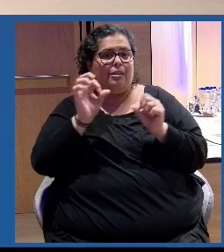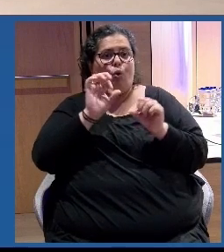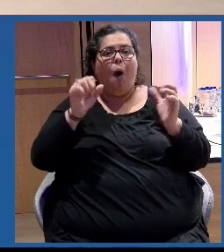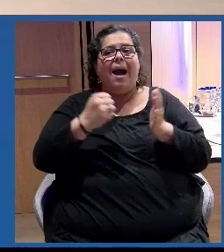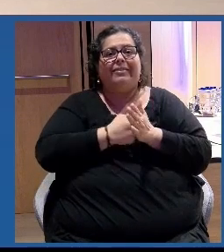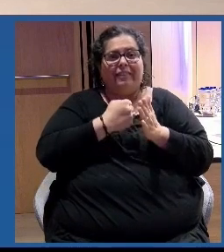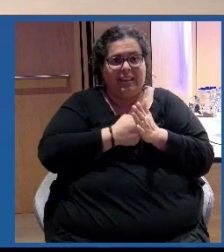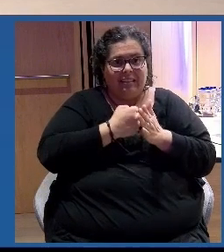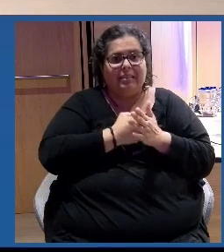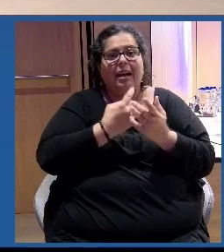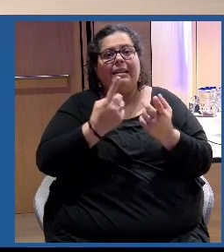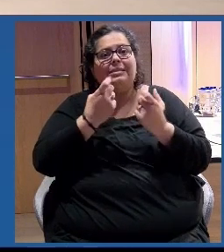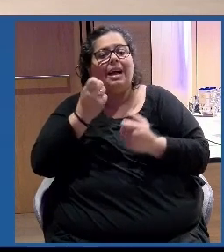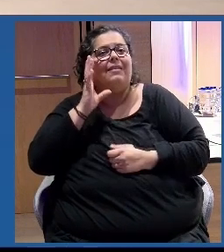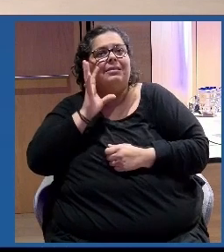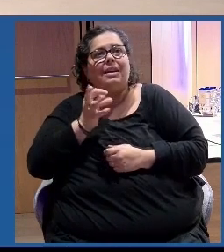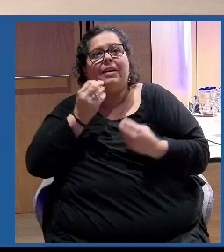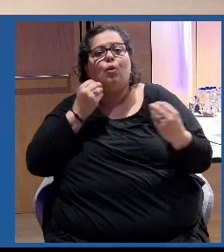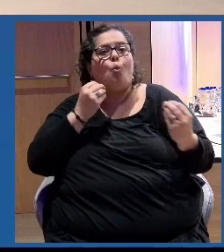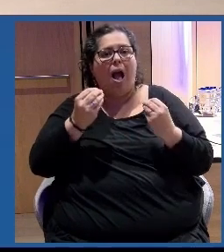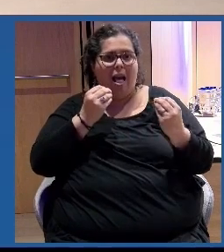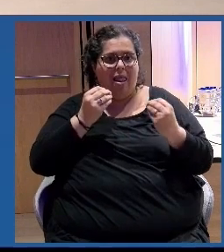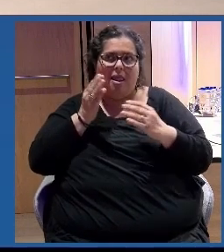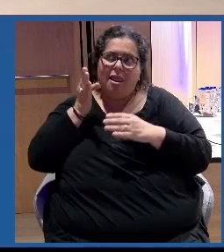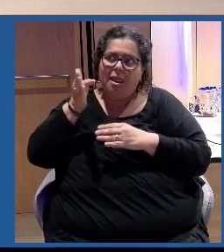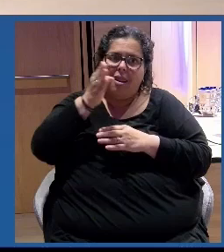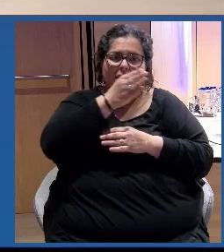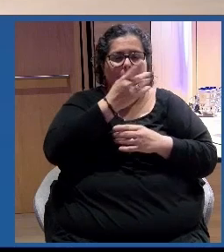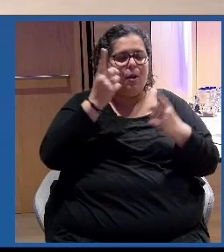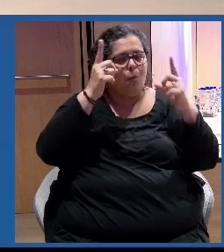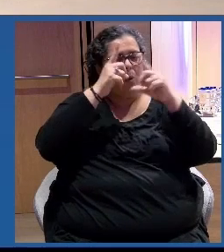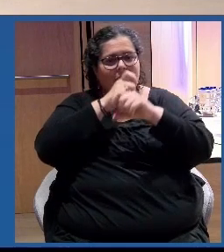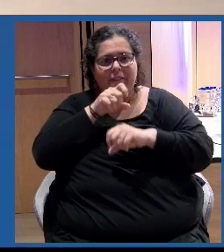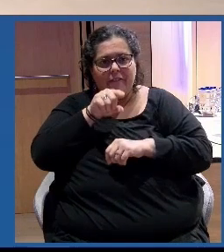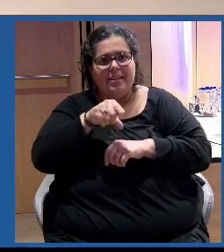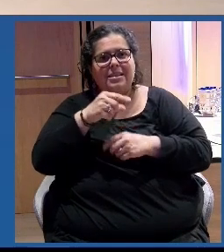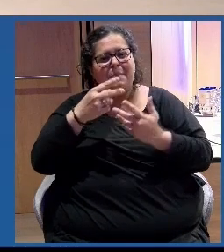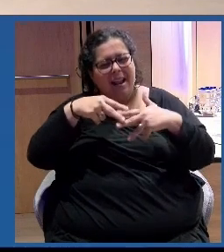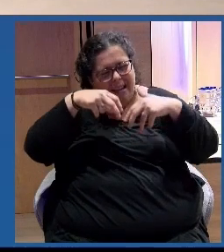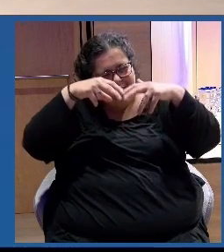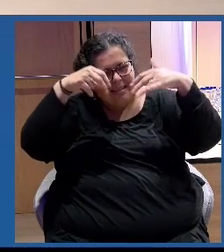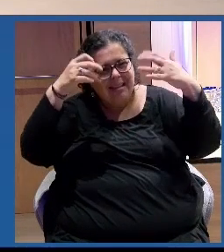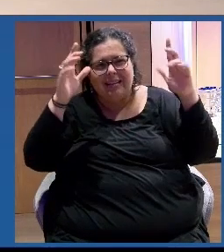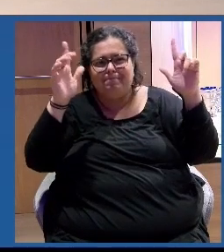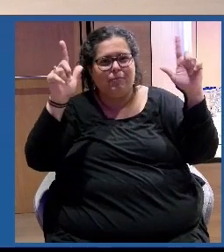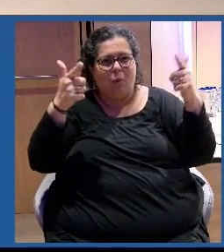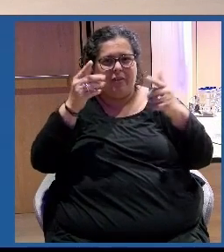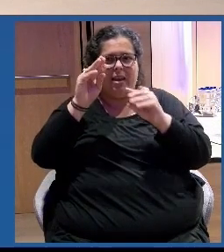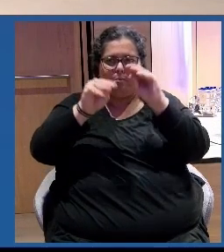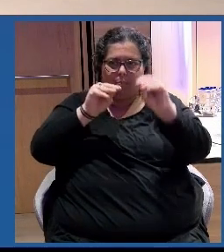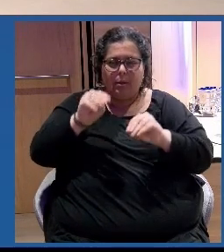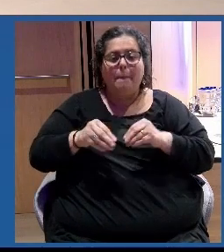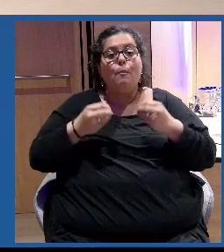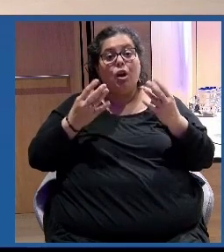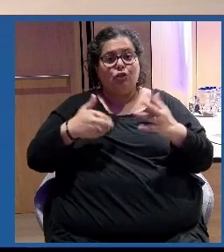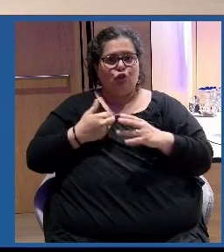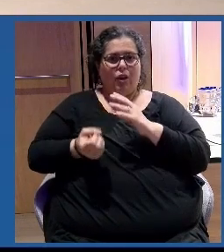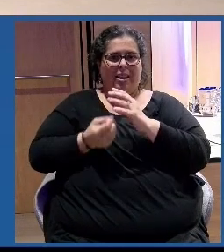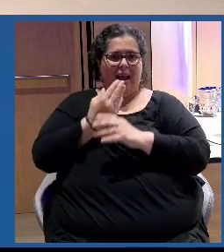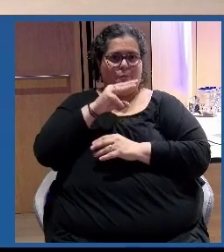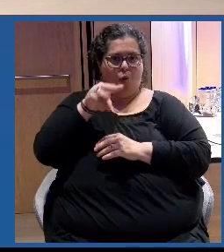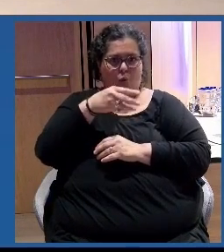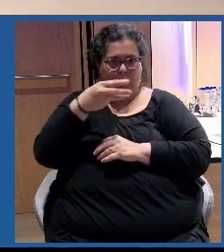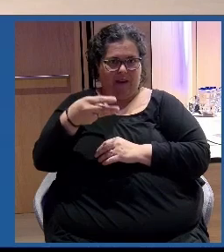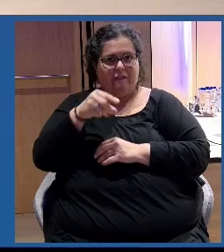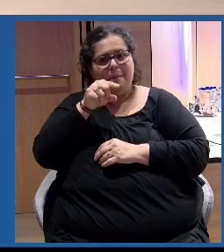por saber cuáles eran esas tendencias, pero con muchas dificultades para hacer ese análisis. Por eso es que creamos la plataforma, porque